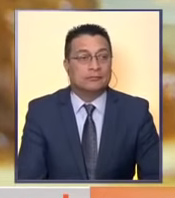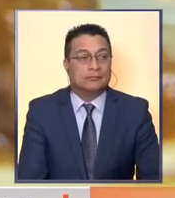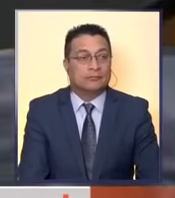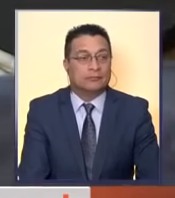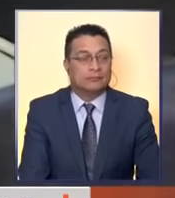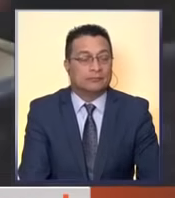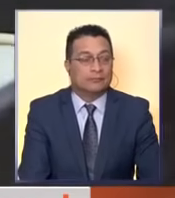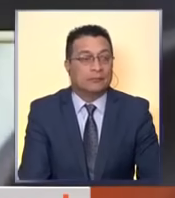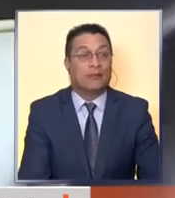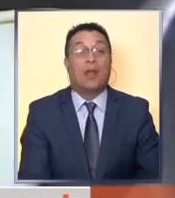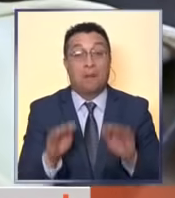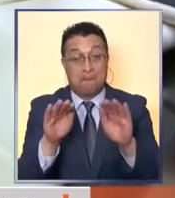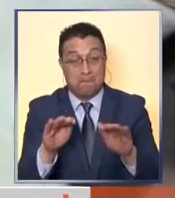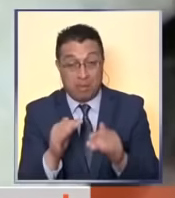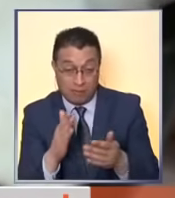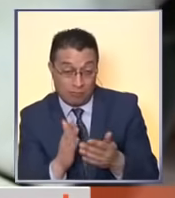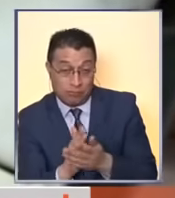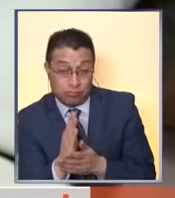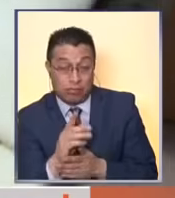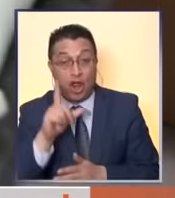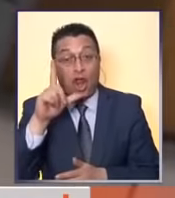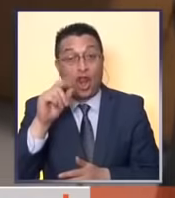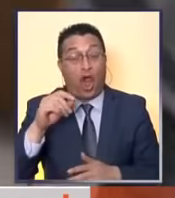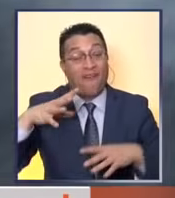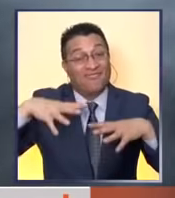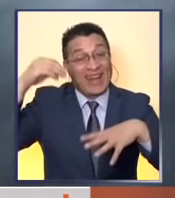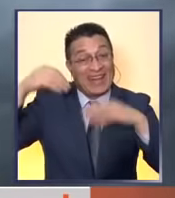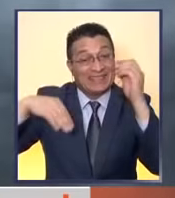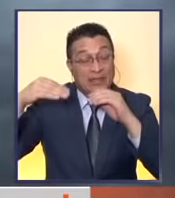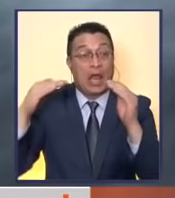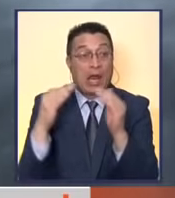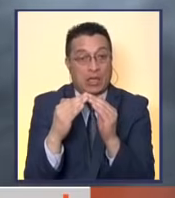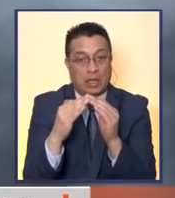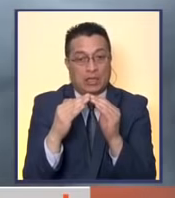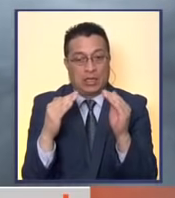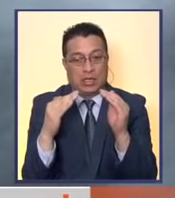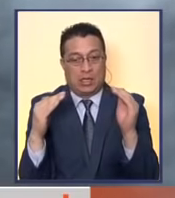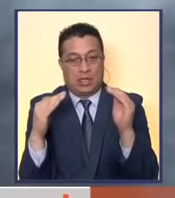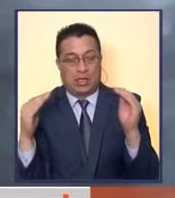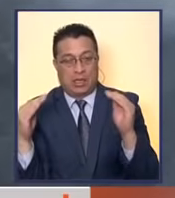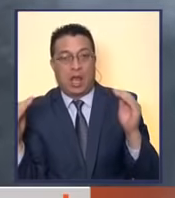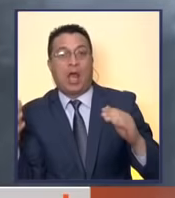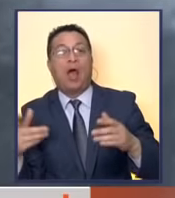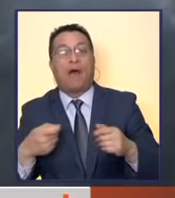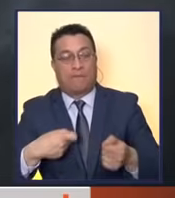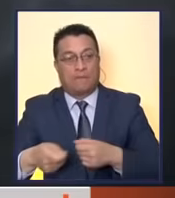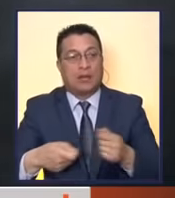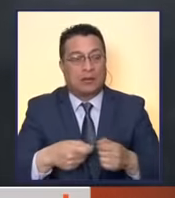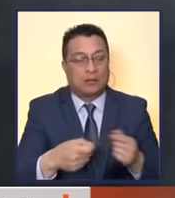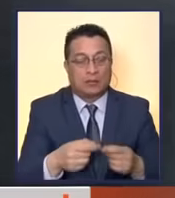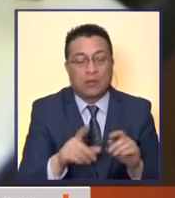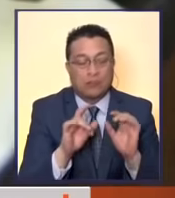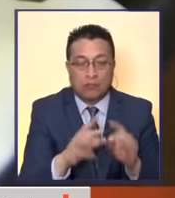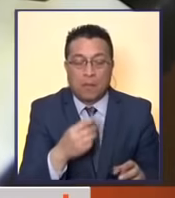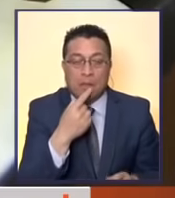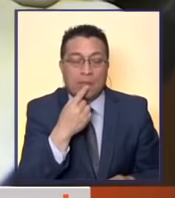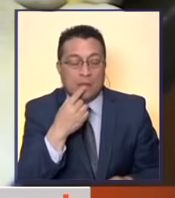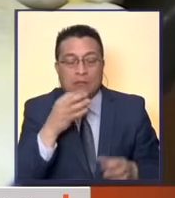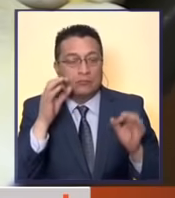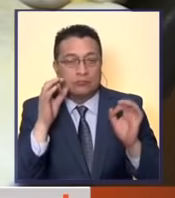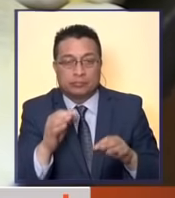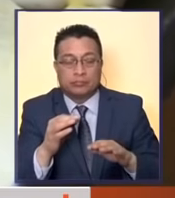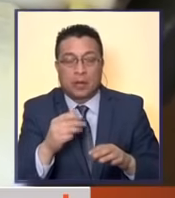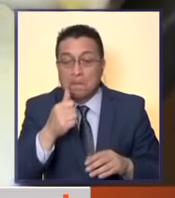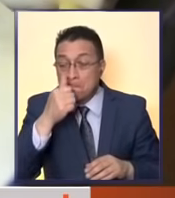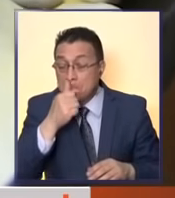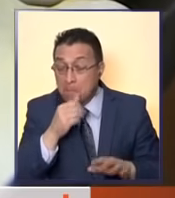La misma del comienzo en Lo Barnechea. La casa ha crecido tanto como las ventas, la receta no cambia, el secreto es el